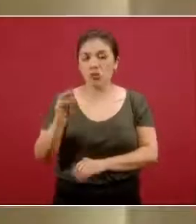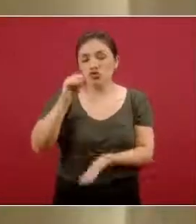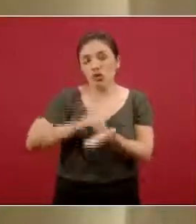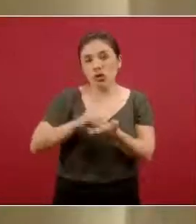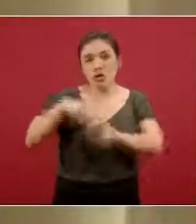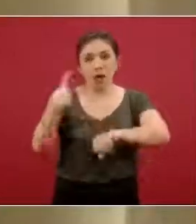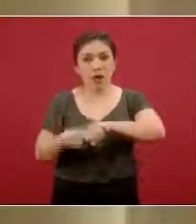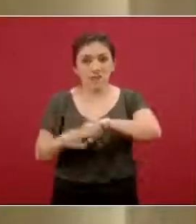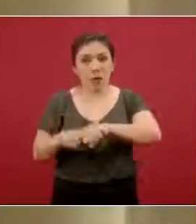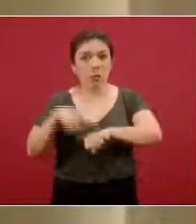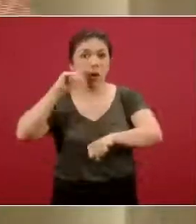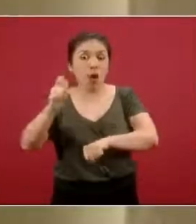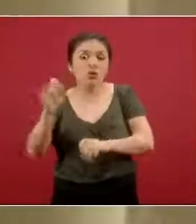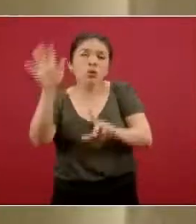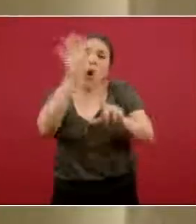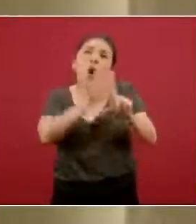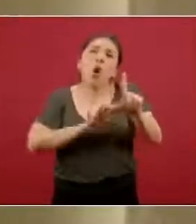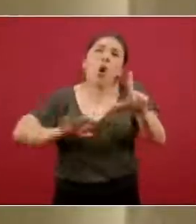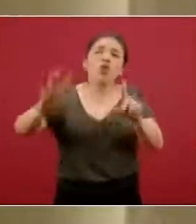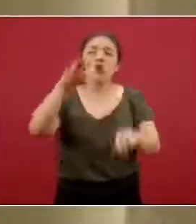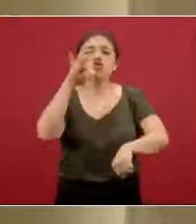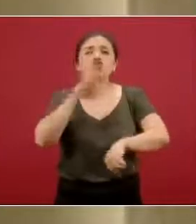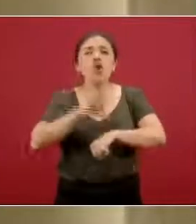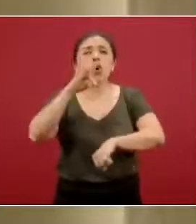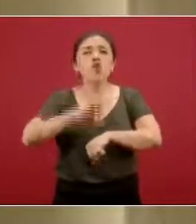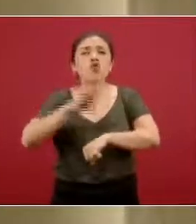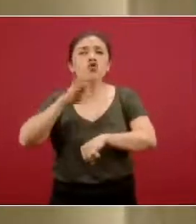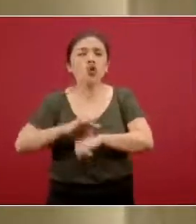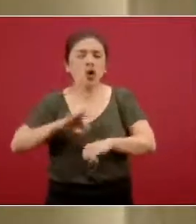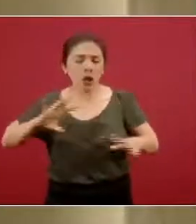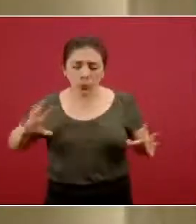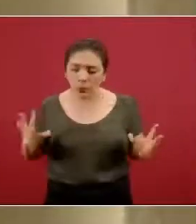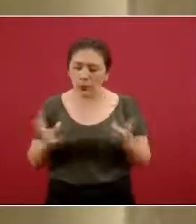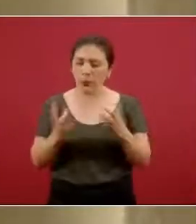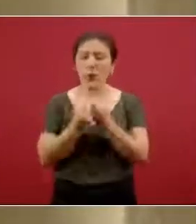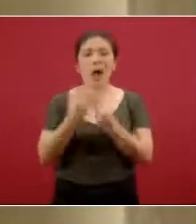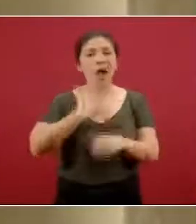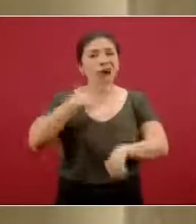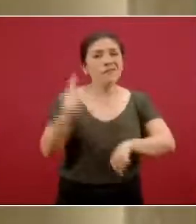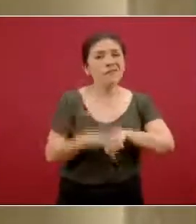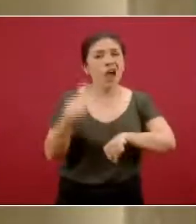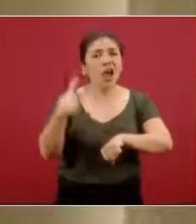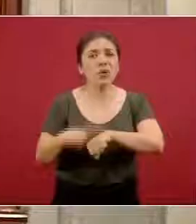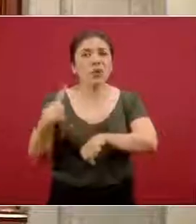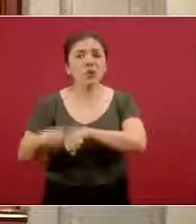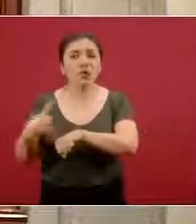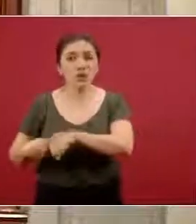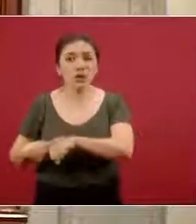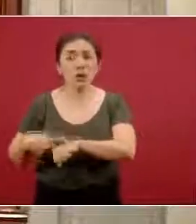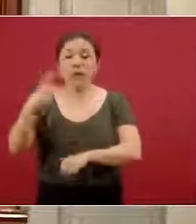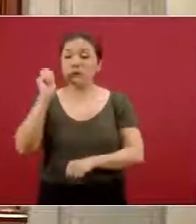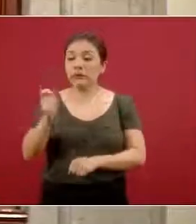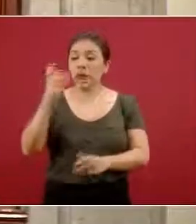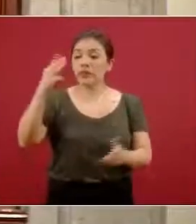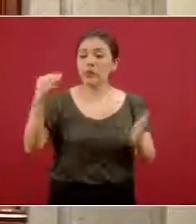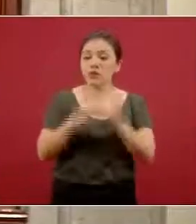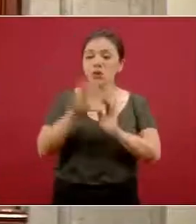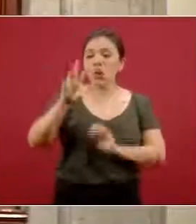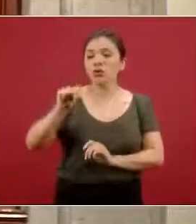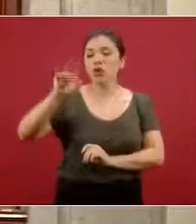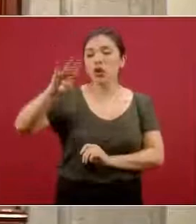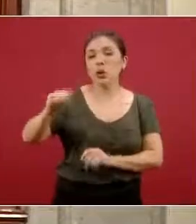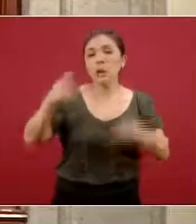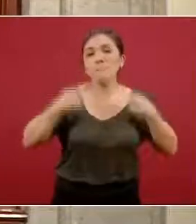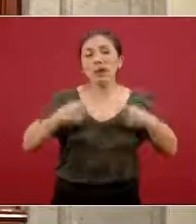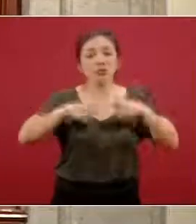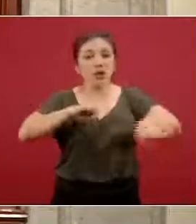2.4% de todos los casos acumulados que hasta el momento se han confirmado y son 3.089